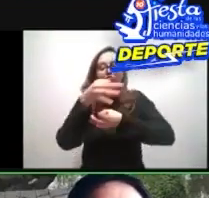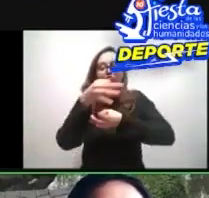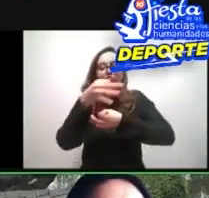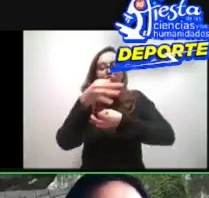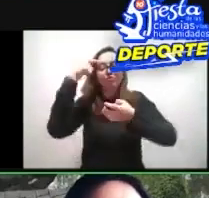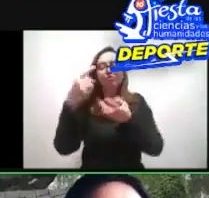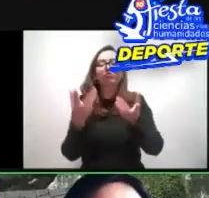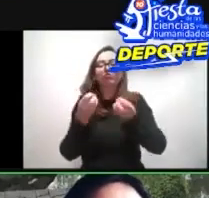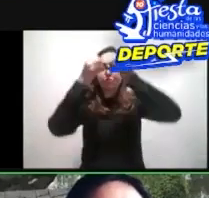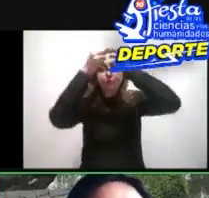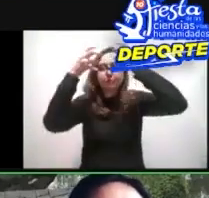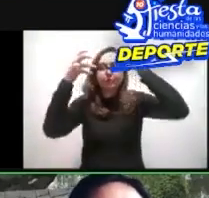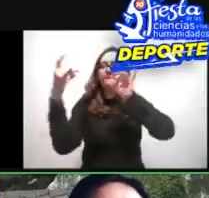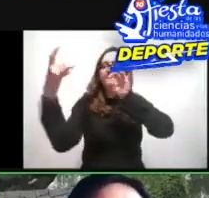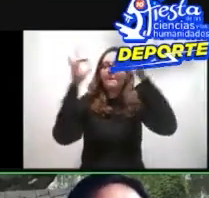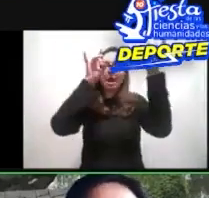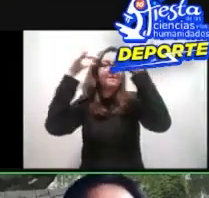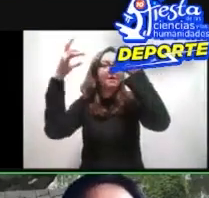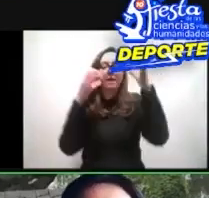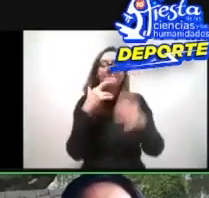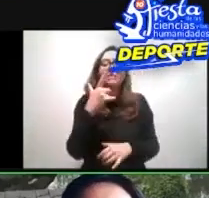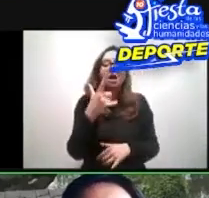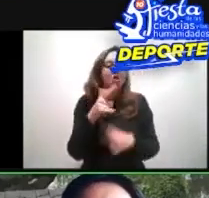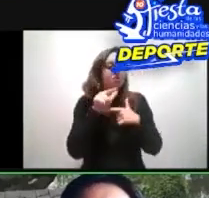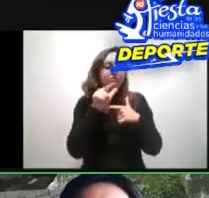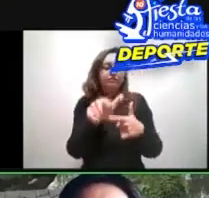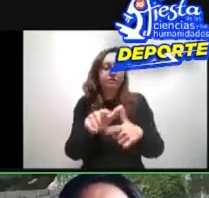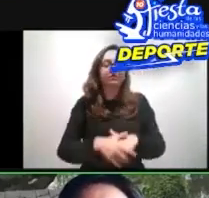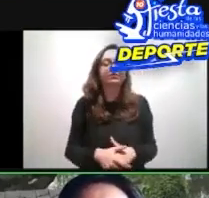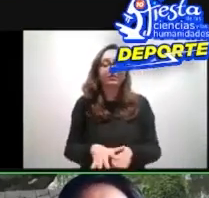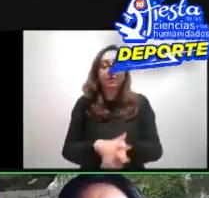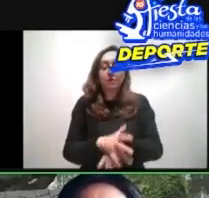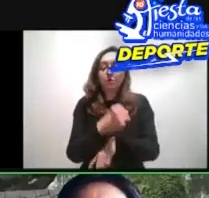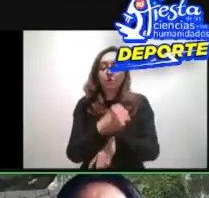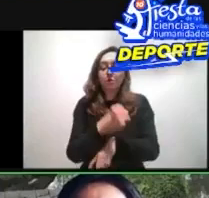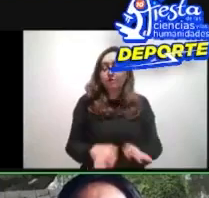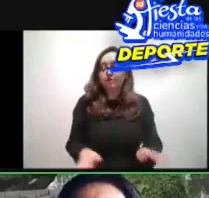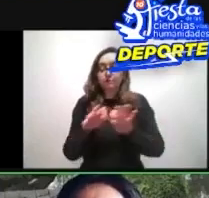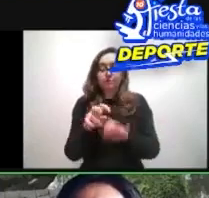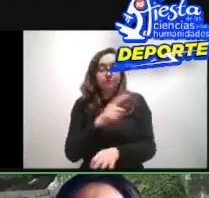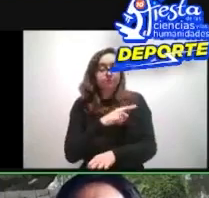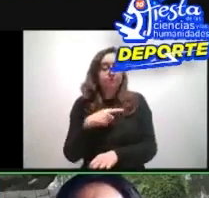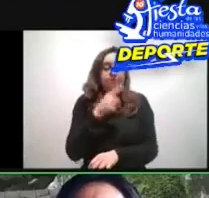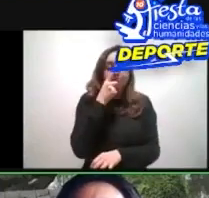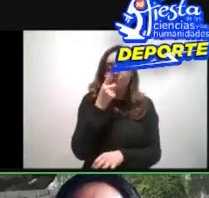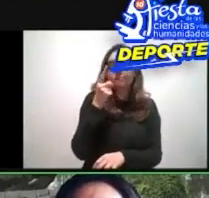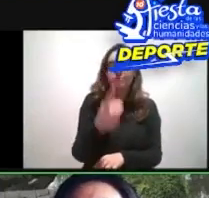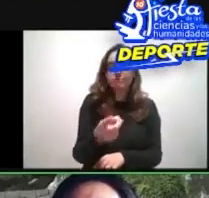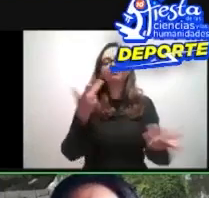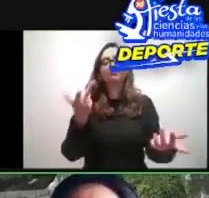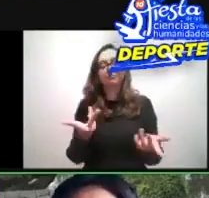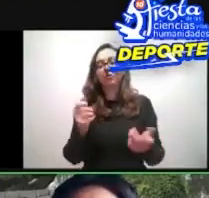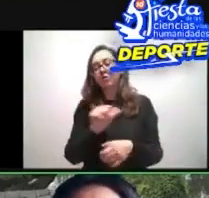se vayan generando más. Ahora, con esto, pues también es importante señalar que hay beneficios en aspectos